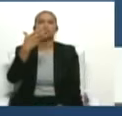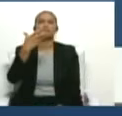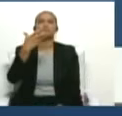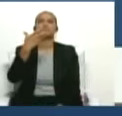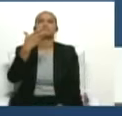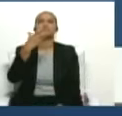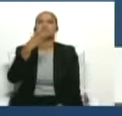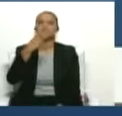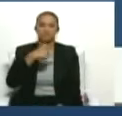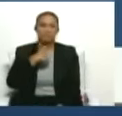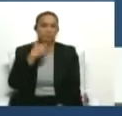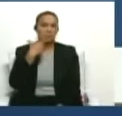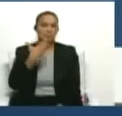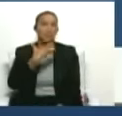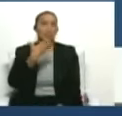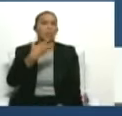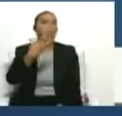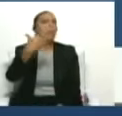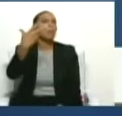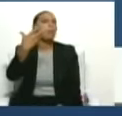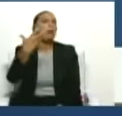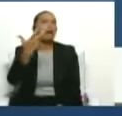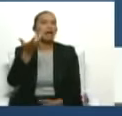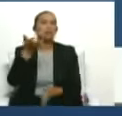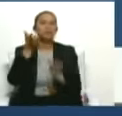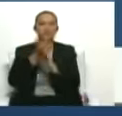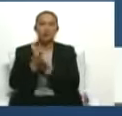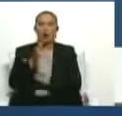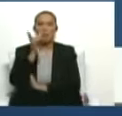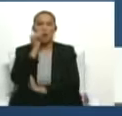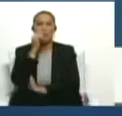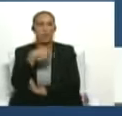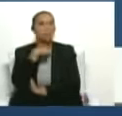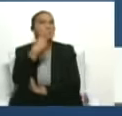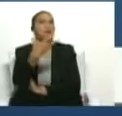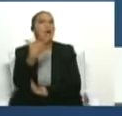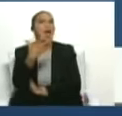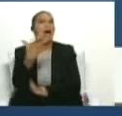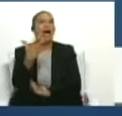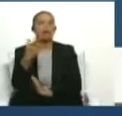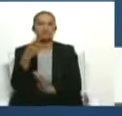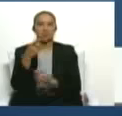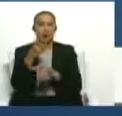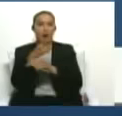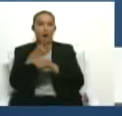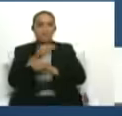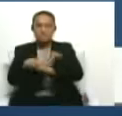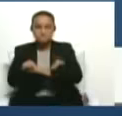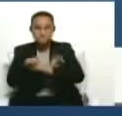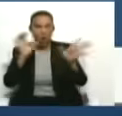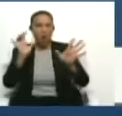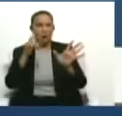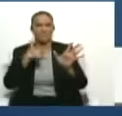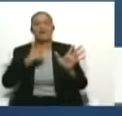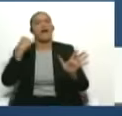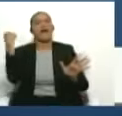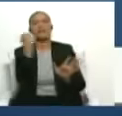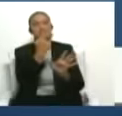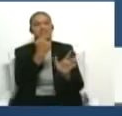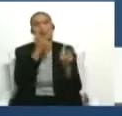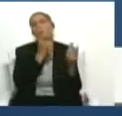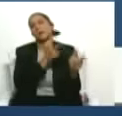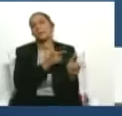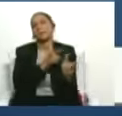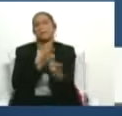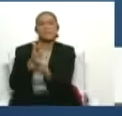crean esto, toda esta gente que usted ve aquí hablando con bombas y que son asesinos, es impresionante la manera